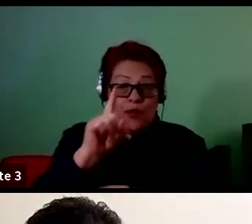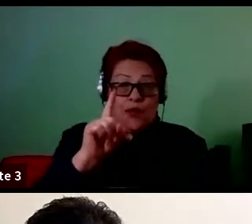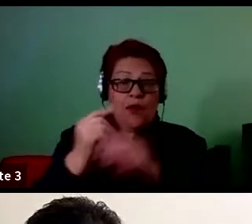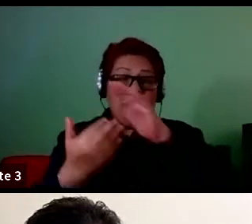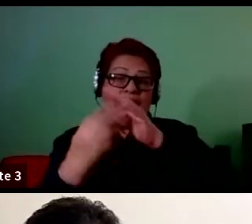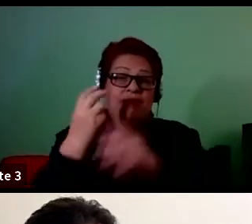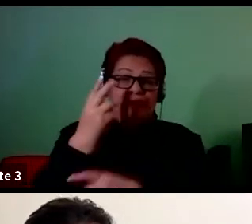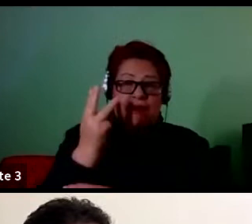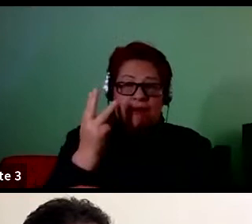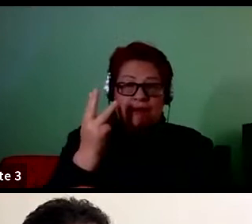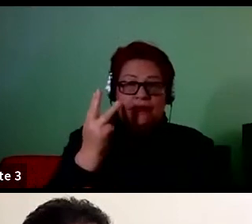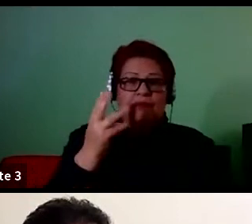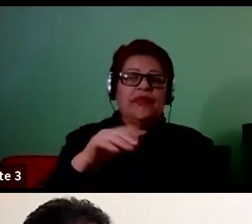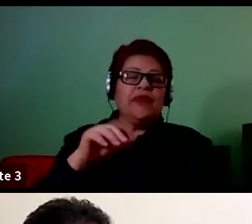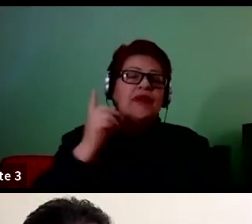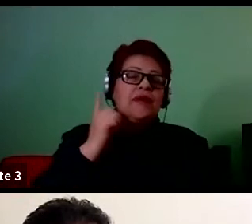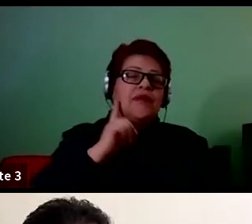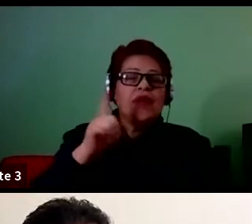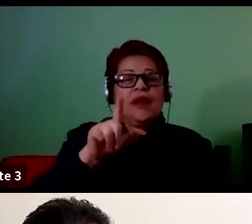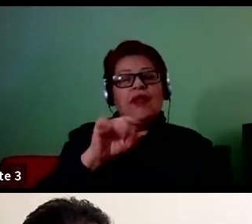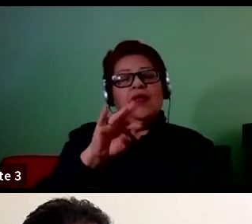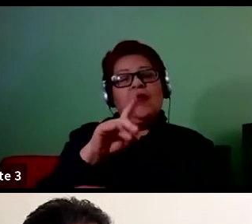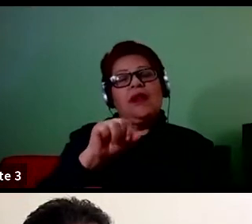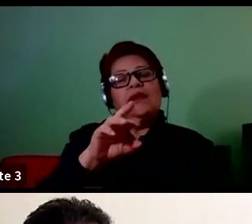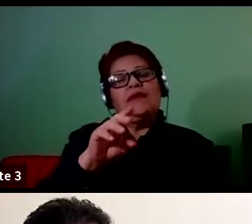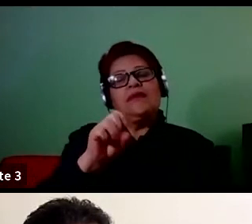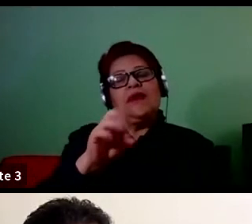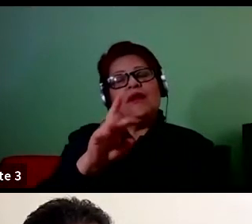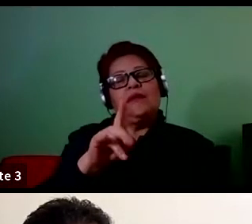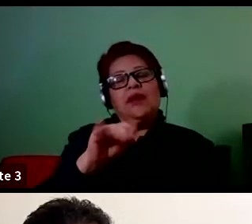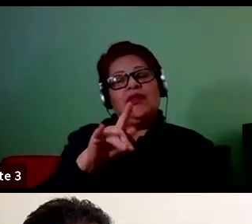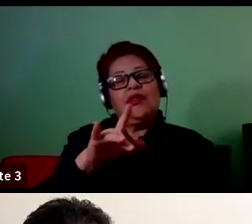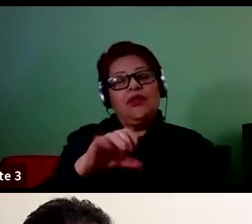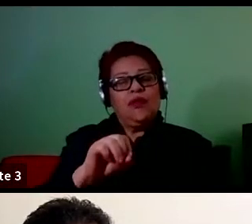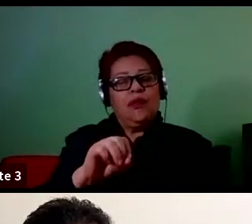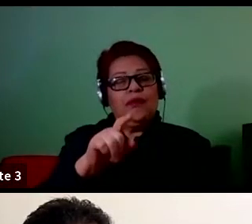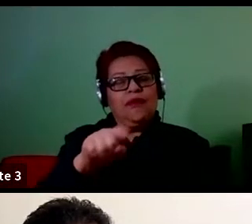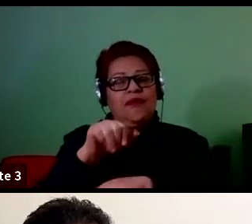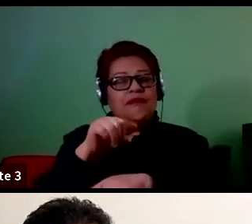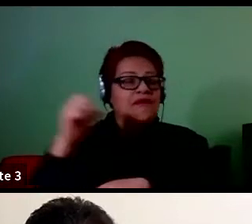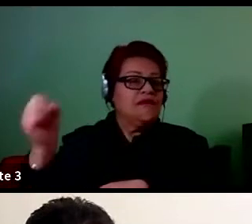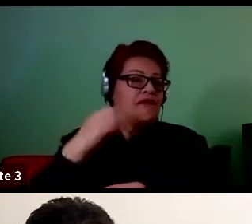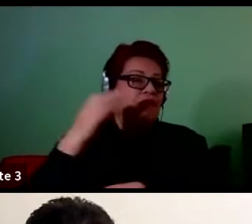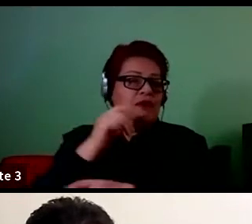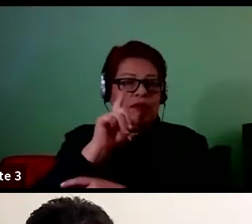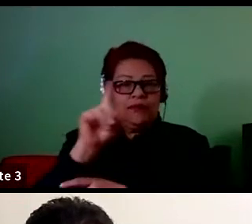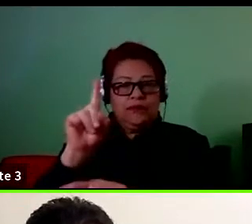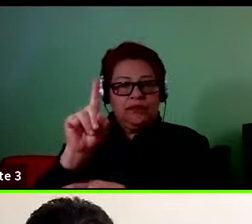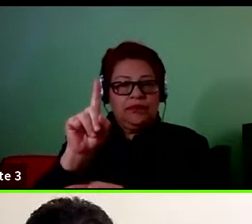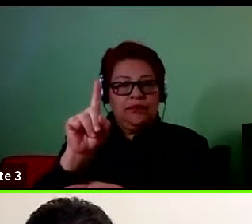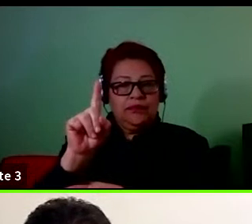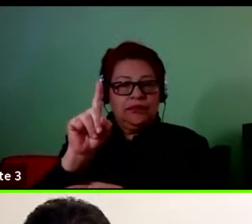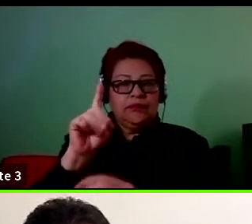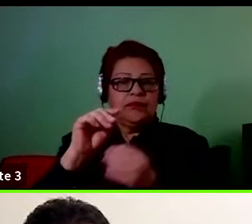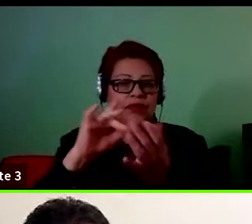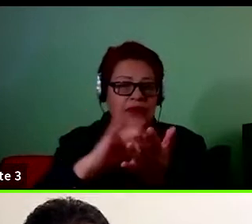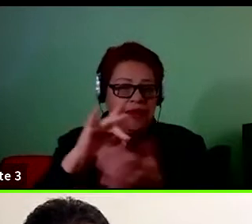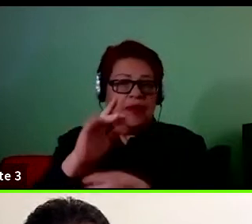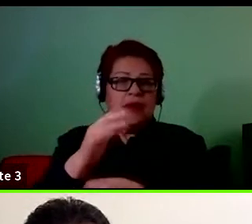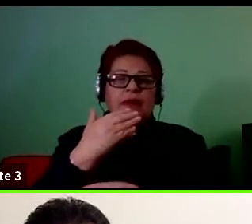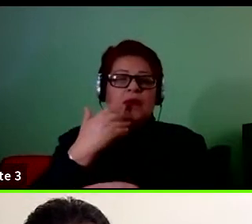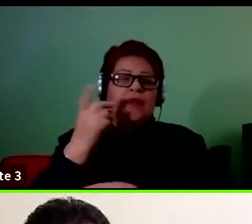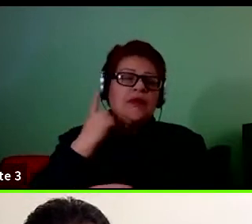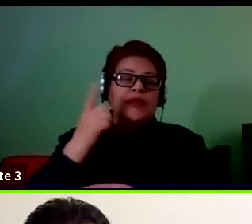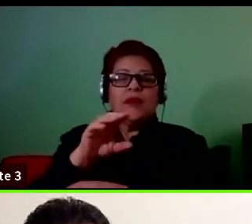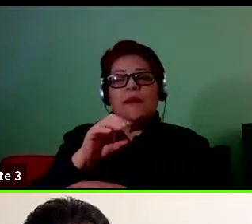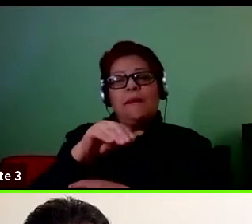Gracias. Diputada Lilia Sarmiento Gómez. Lilia María Sarmiento Gómez, foro 1. Muchas gracias. Diputado